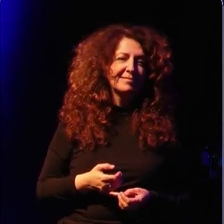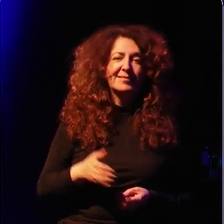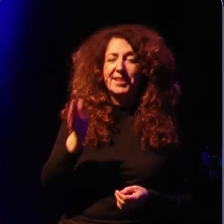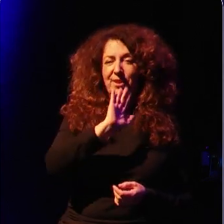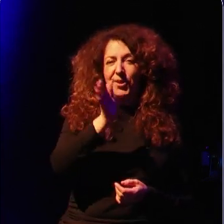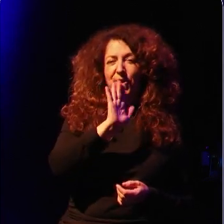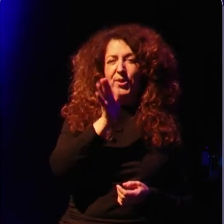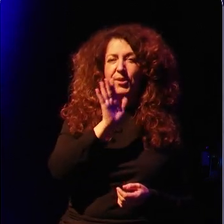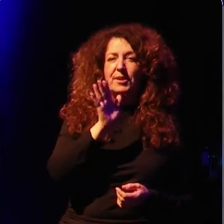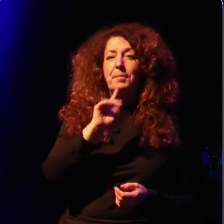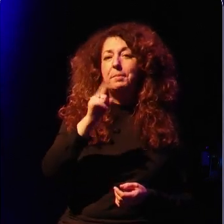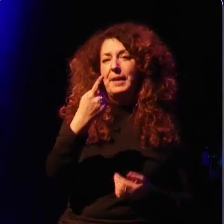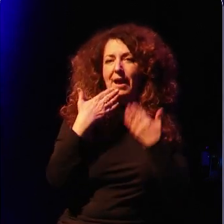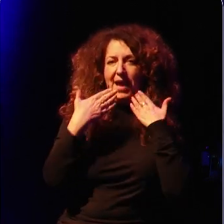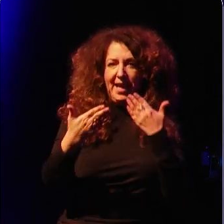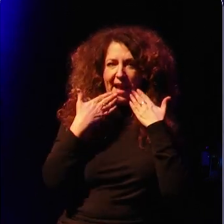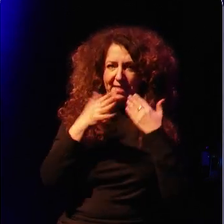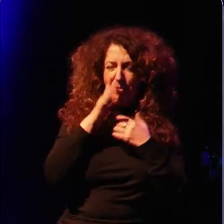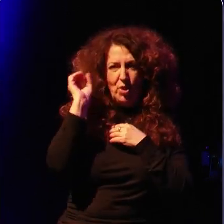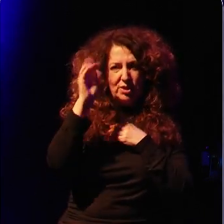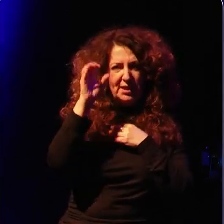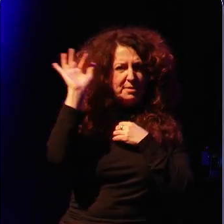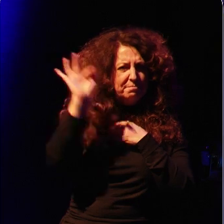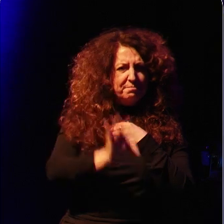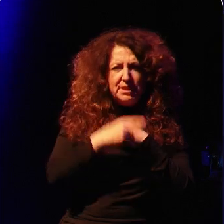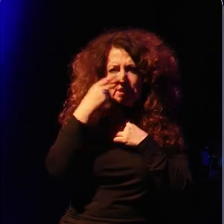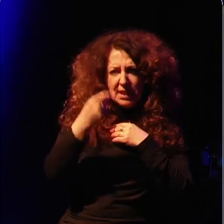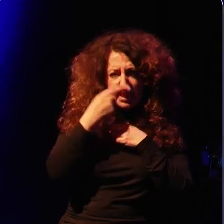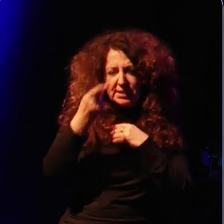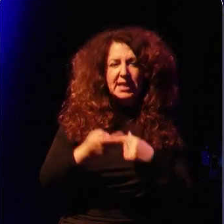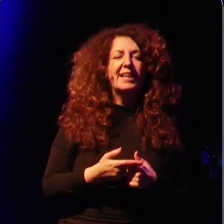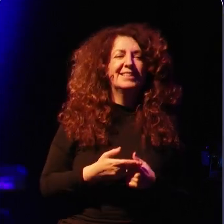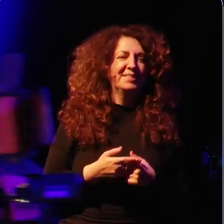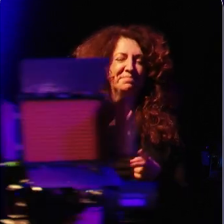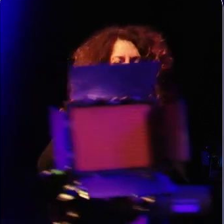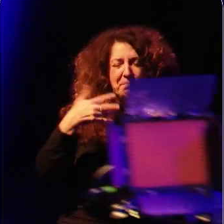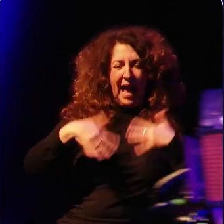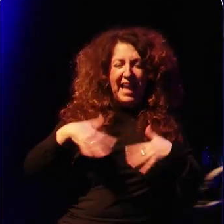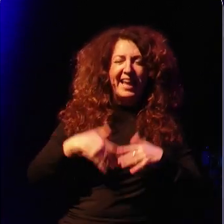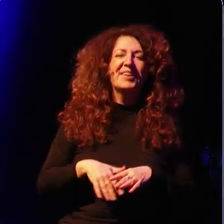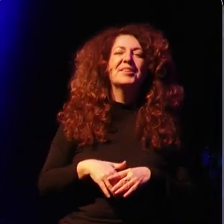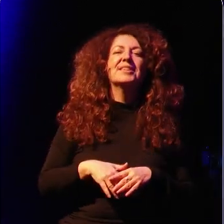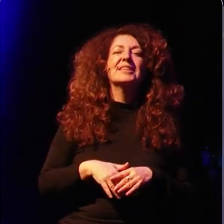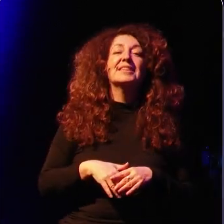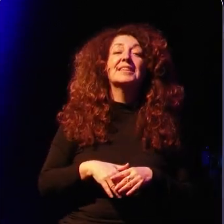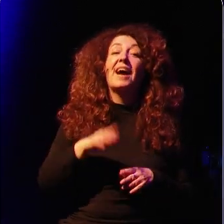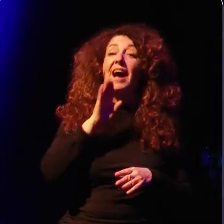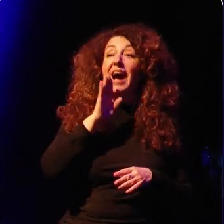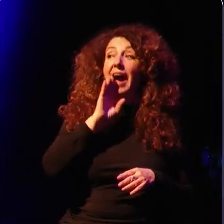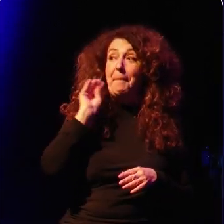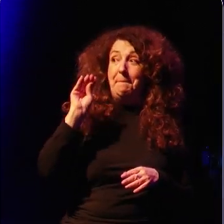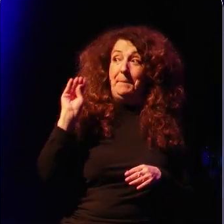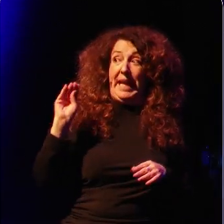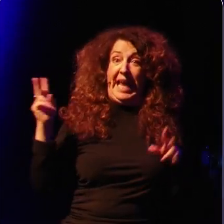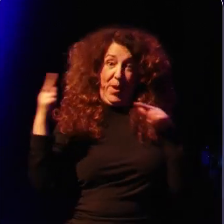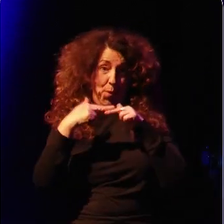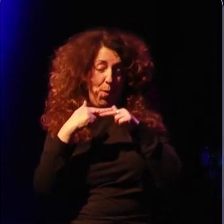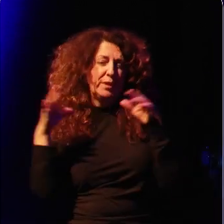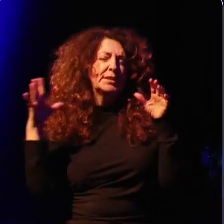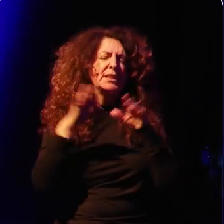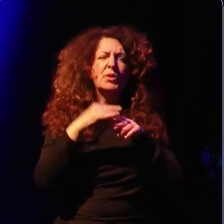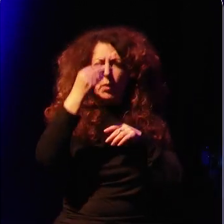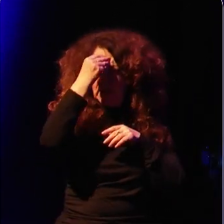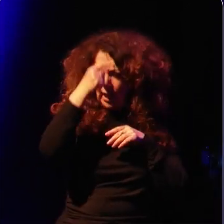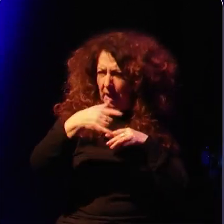Hola, bueno, primero muchas gracias por la charla, me ha parecido súper interesante. Vale. Y quería preguntarte, un poco relacionado con la pregunta anterior, si crees que